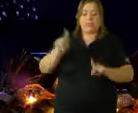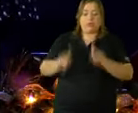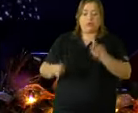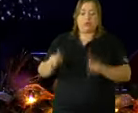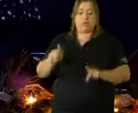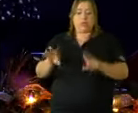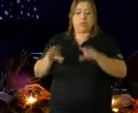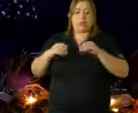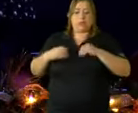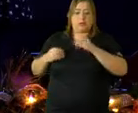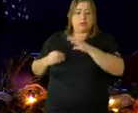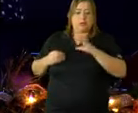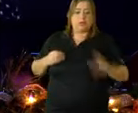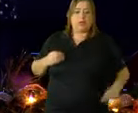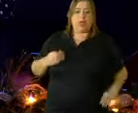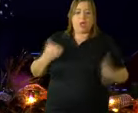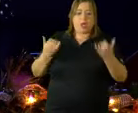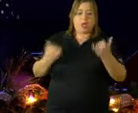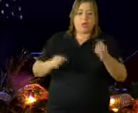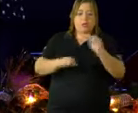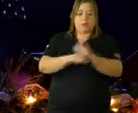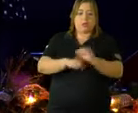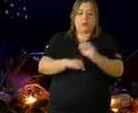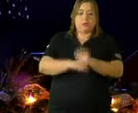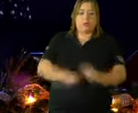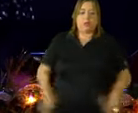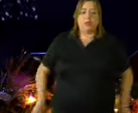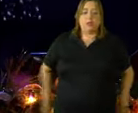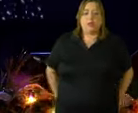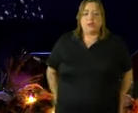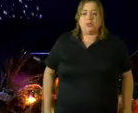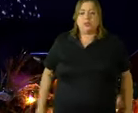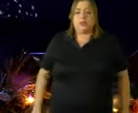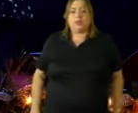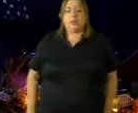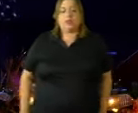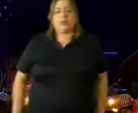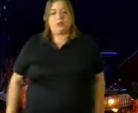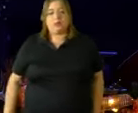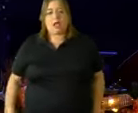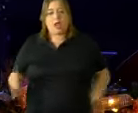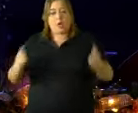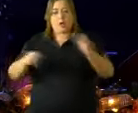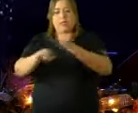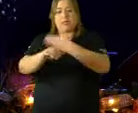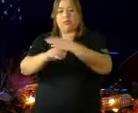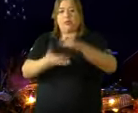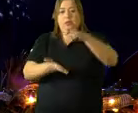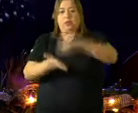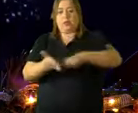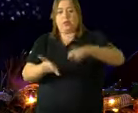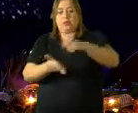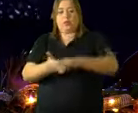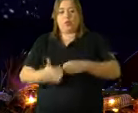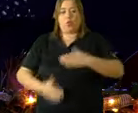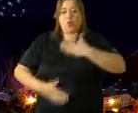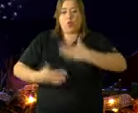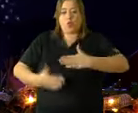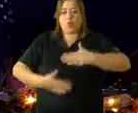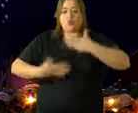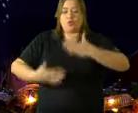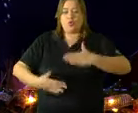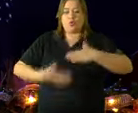¿saben? Yo quiero cantar un corazo de pentecostal. Dele para adelante. Yo siento gozo.